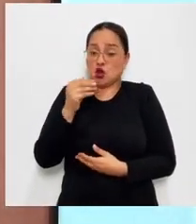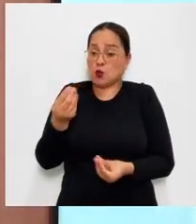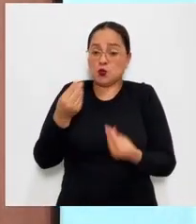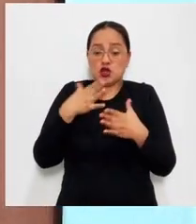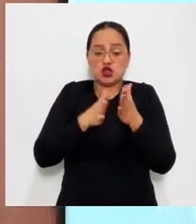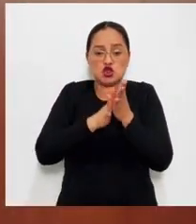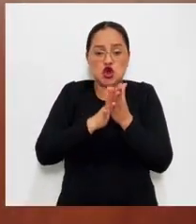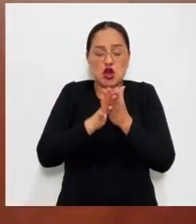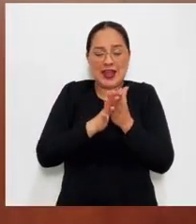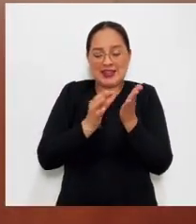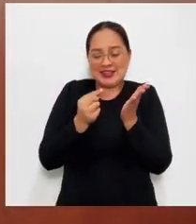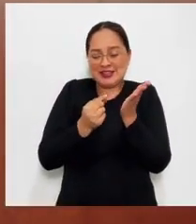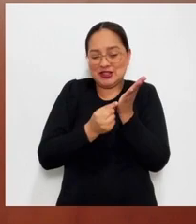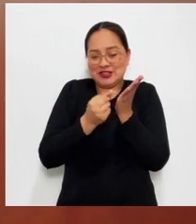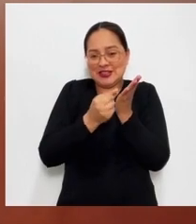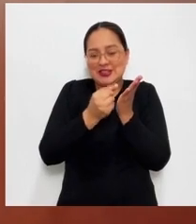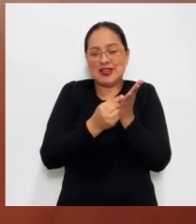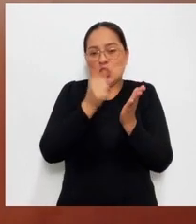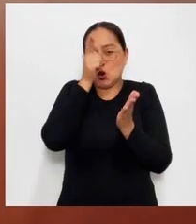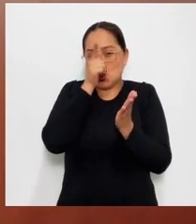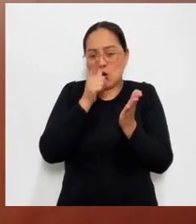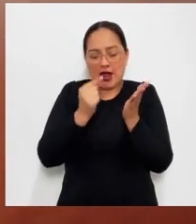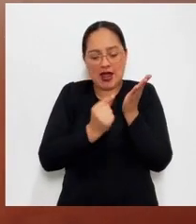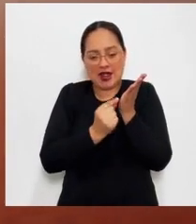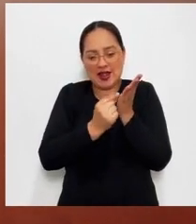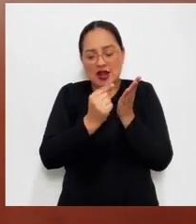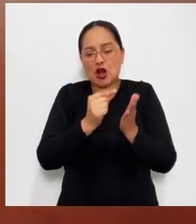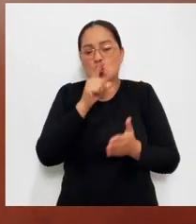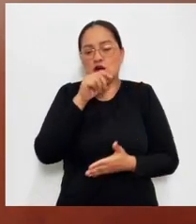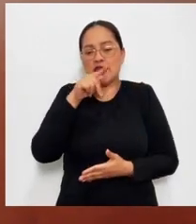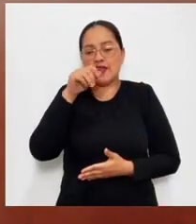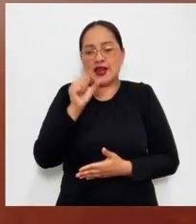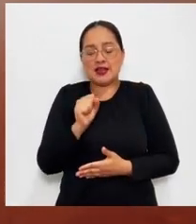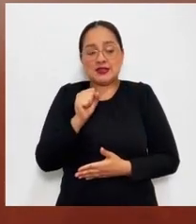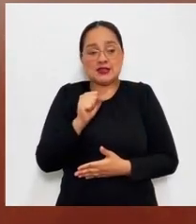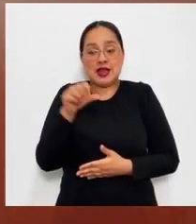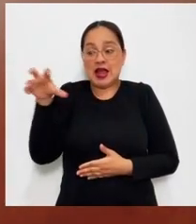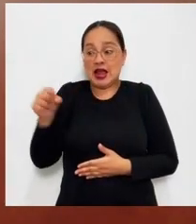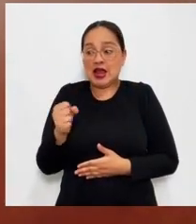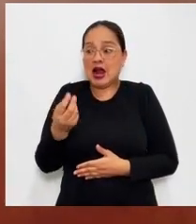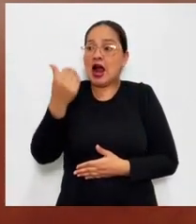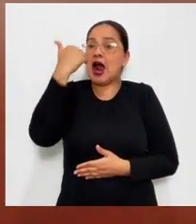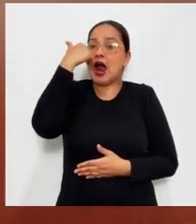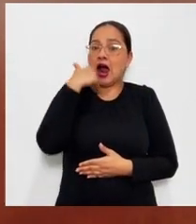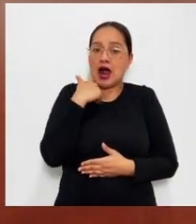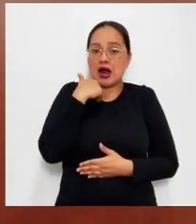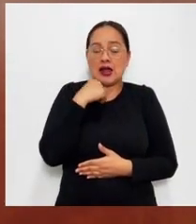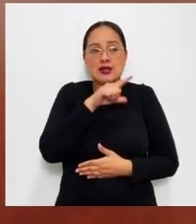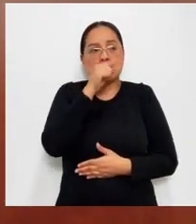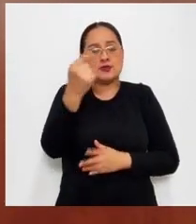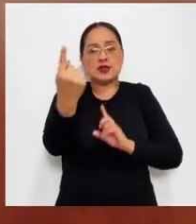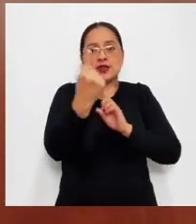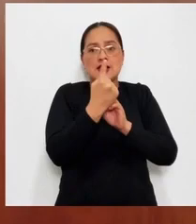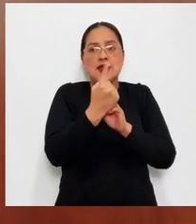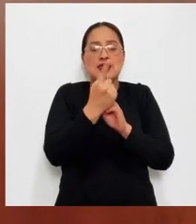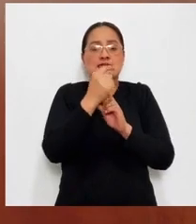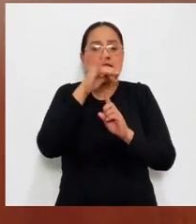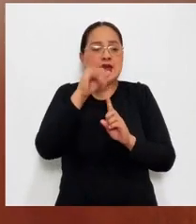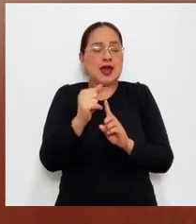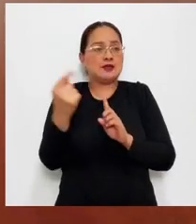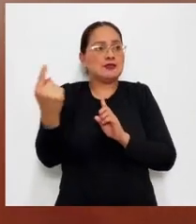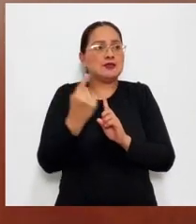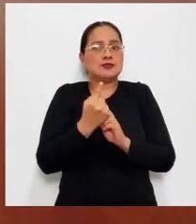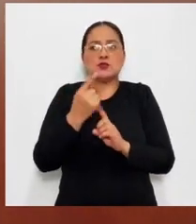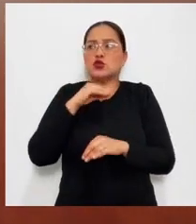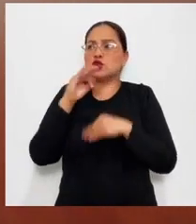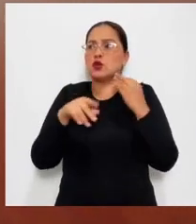tocaron lunetas. Yo le quito a mi primo lunetas y me las echo a la boca. Mi primo llora y luego llega mi tía y dice, ¿quién se